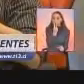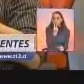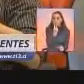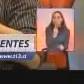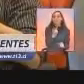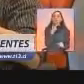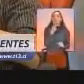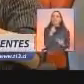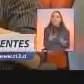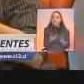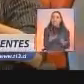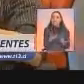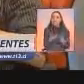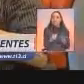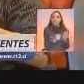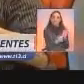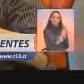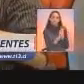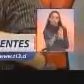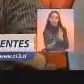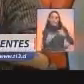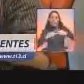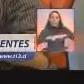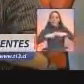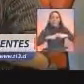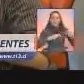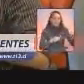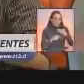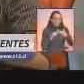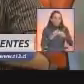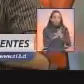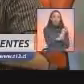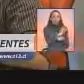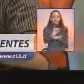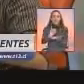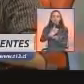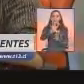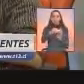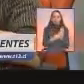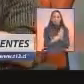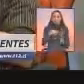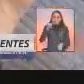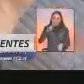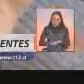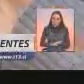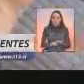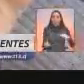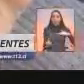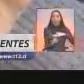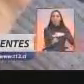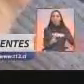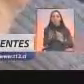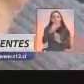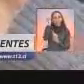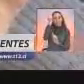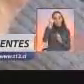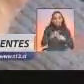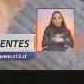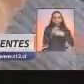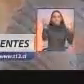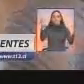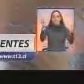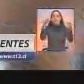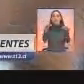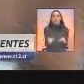dar una herramienta, generar una herramienta que todas las instituciones puedan incorporar para en verdad generar inclusión. En septiembre será su